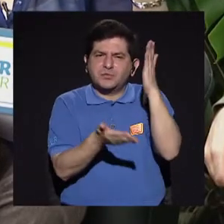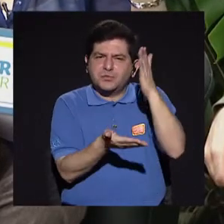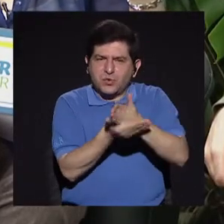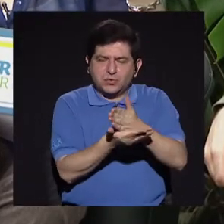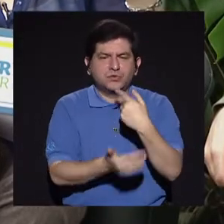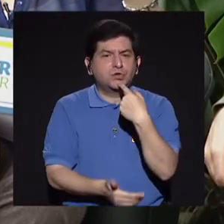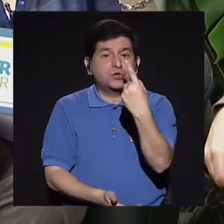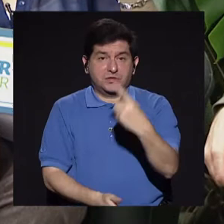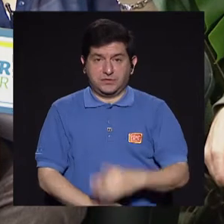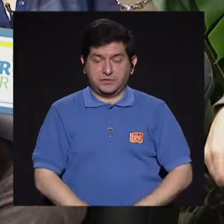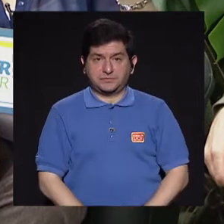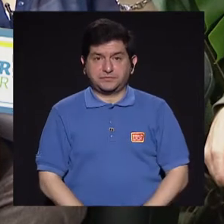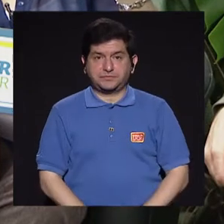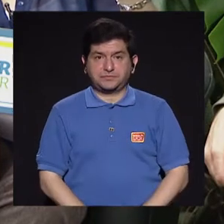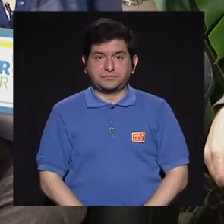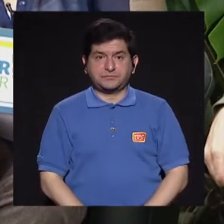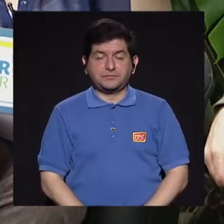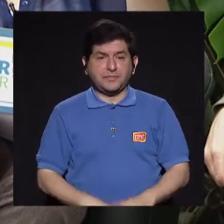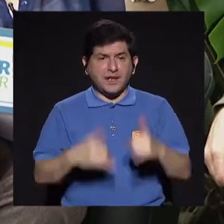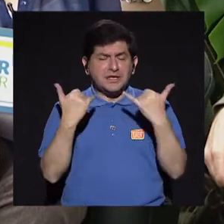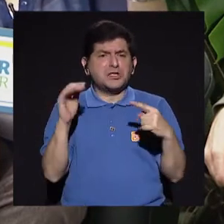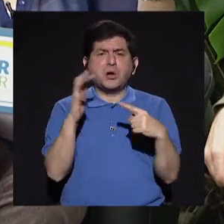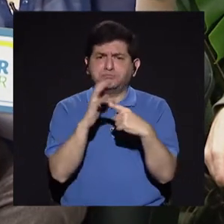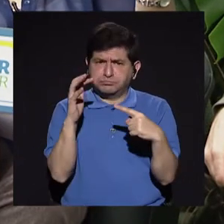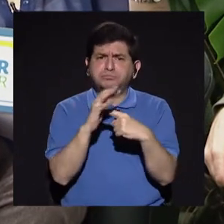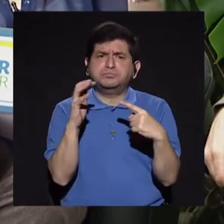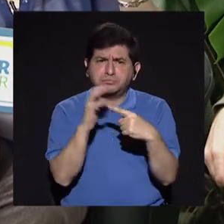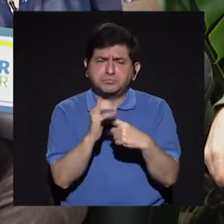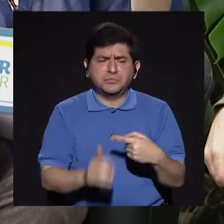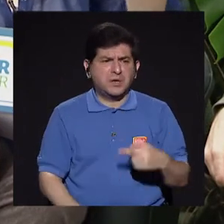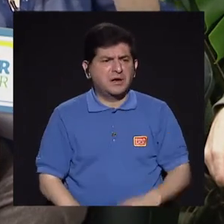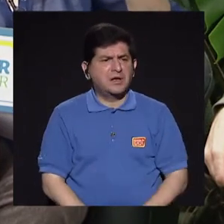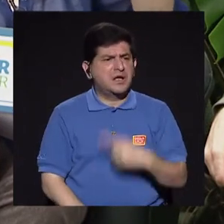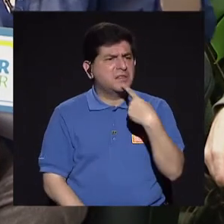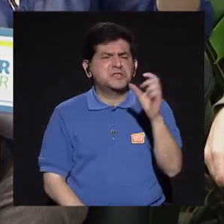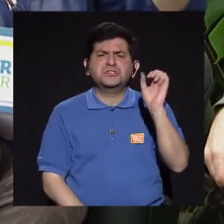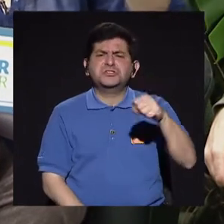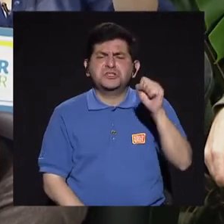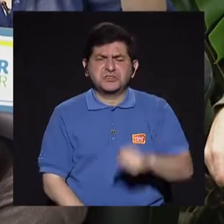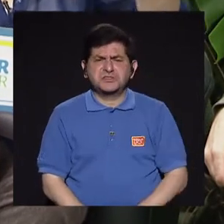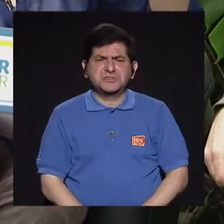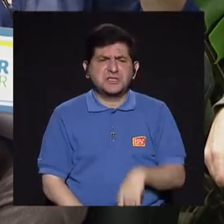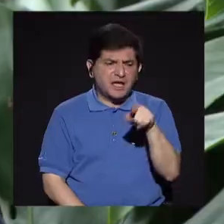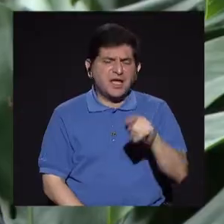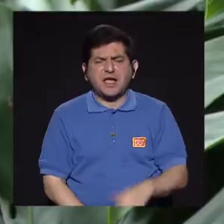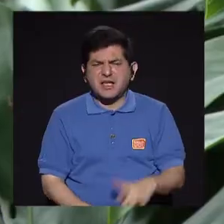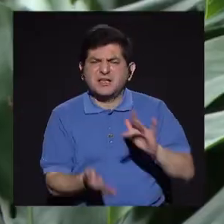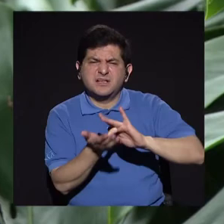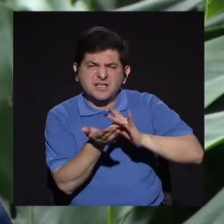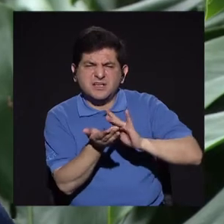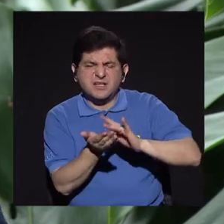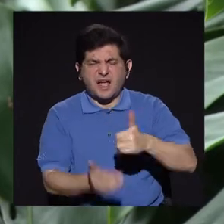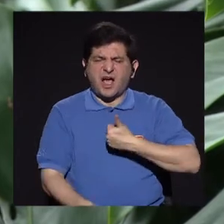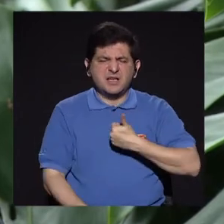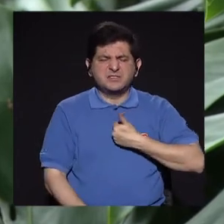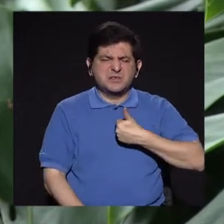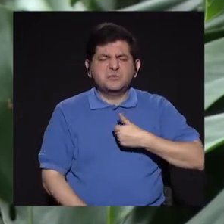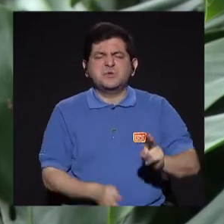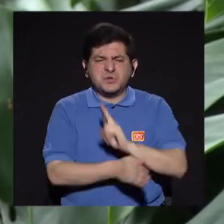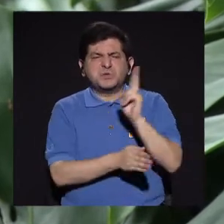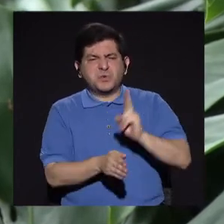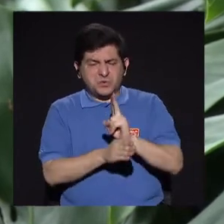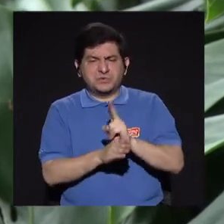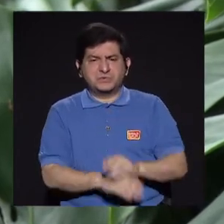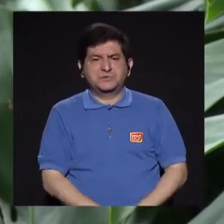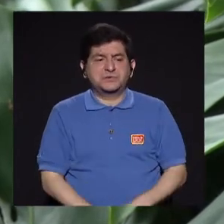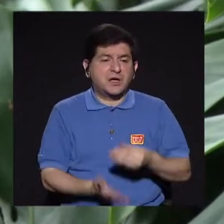porque efectivamente usted lo ha dicho, ya don Boris, ya es muy popular, cualquiera va y dice, ay, sí, remedio, porque tenemos la costumbre de automedicarnos, ¿verdad?